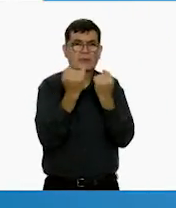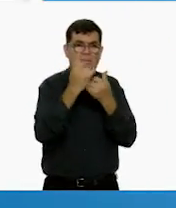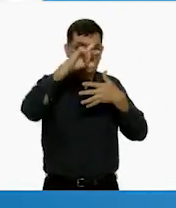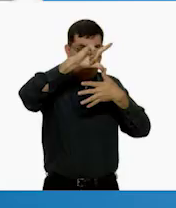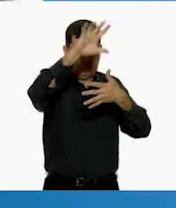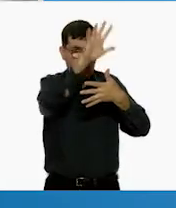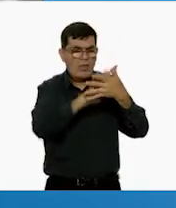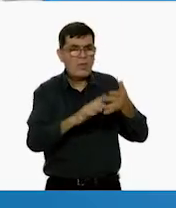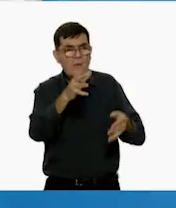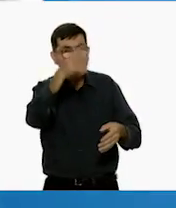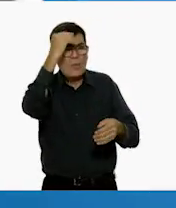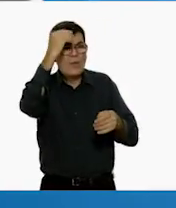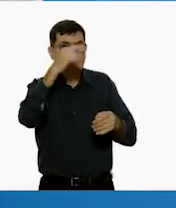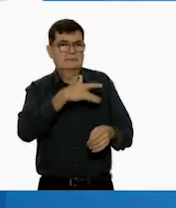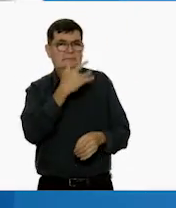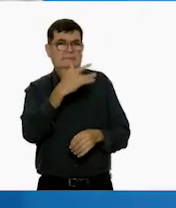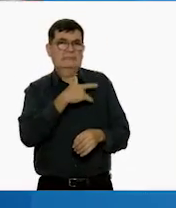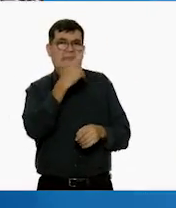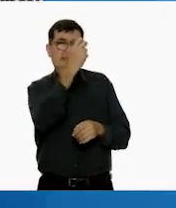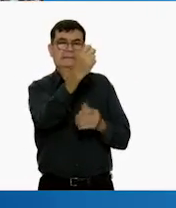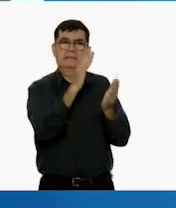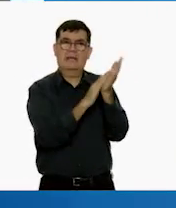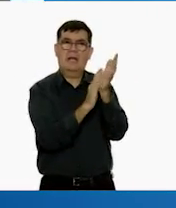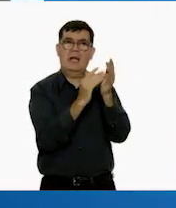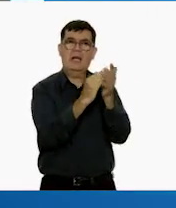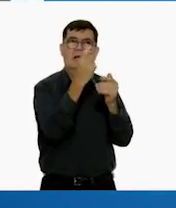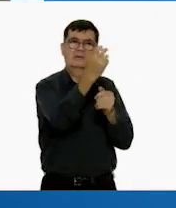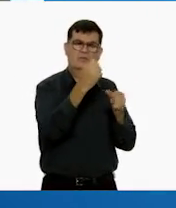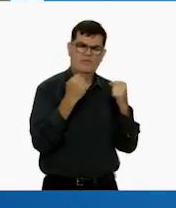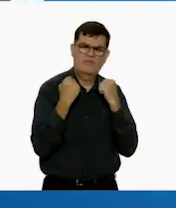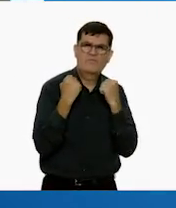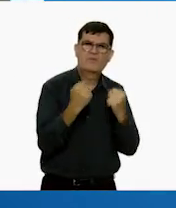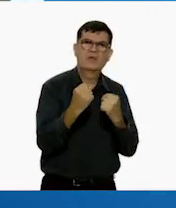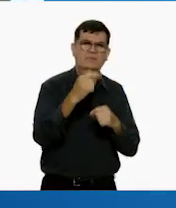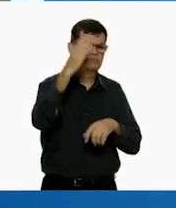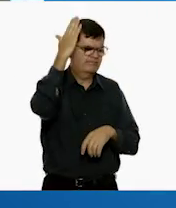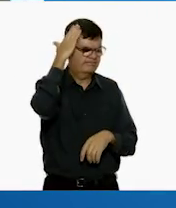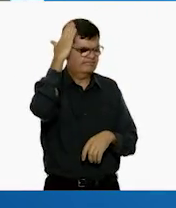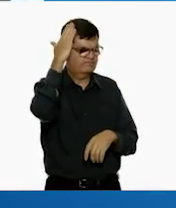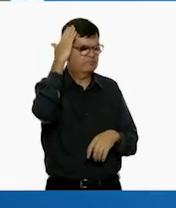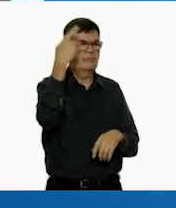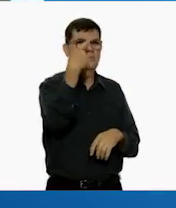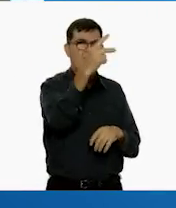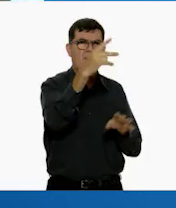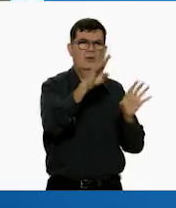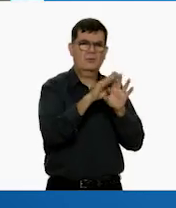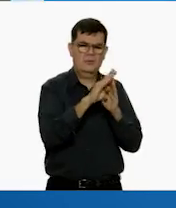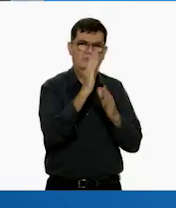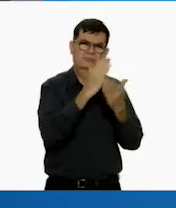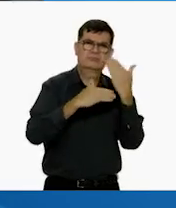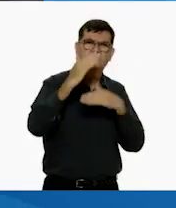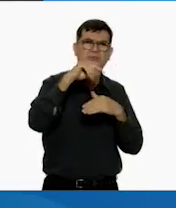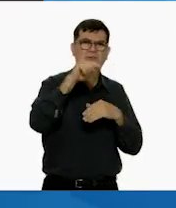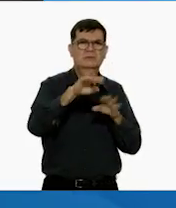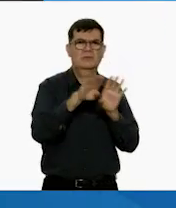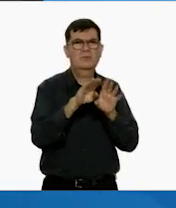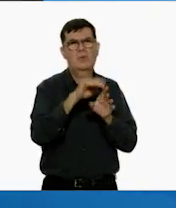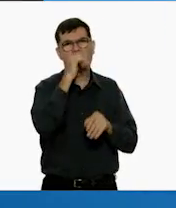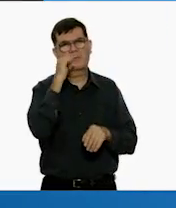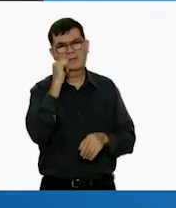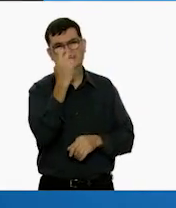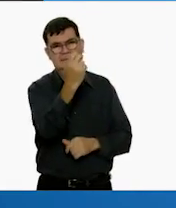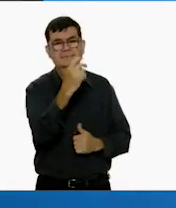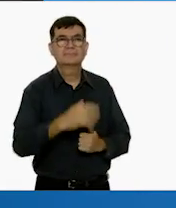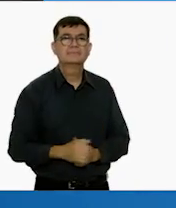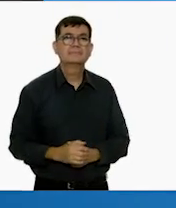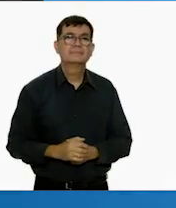América Latina. Y esto pues fortalece el nacimiento y el crecimiento de este mito que es Juárez.